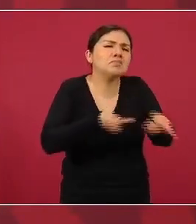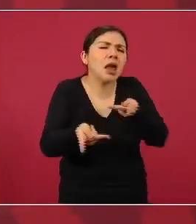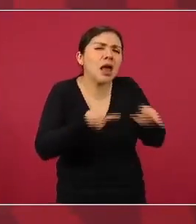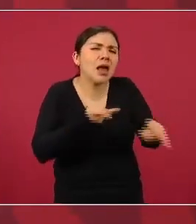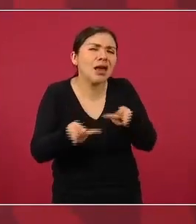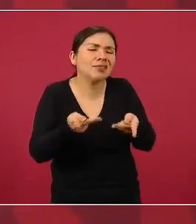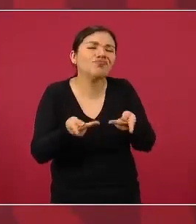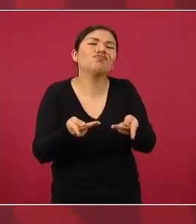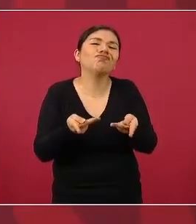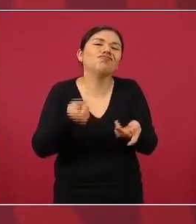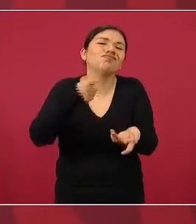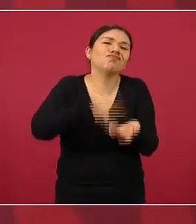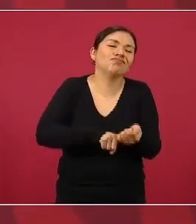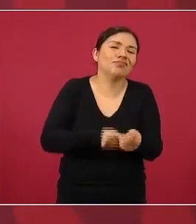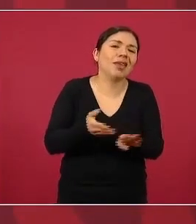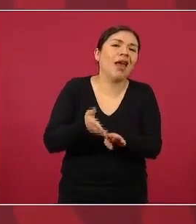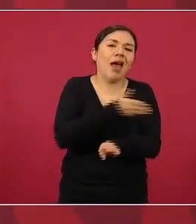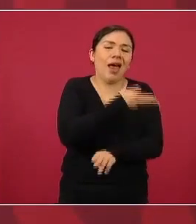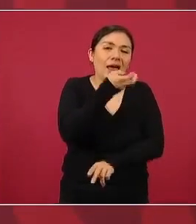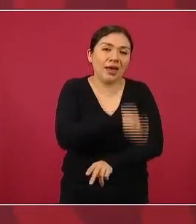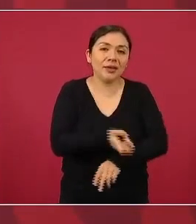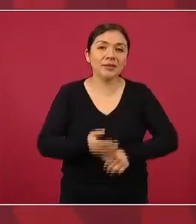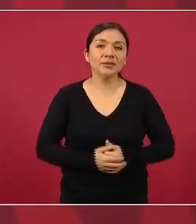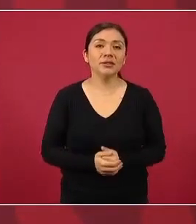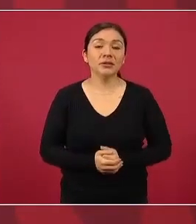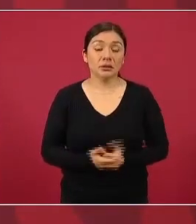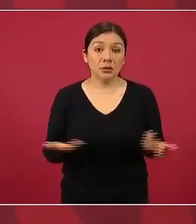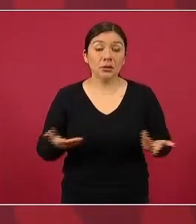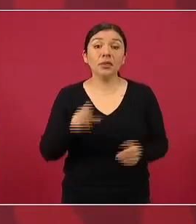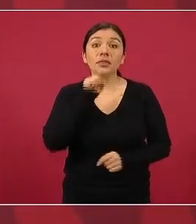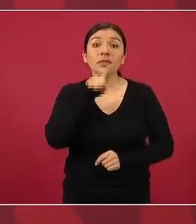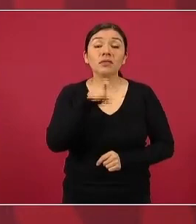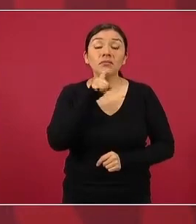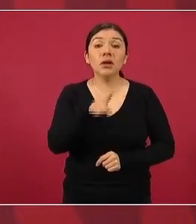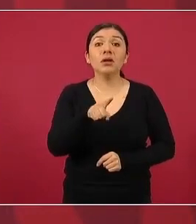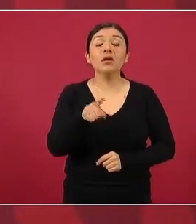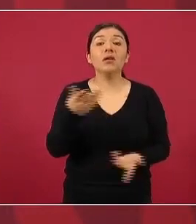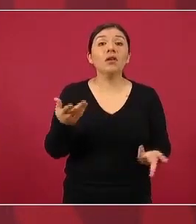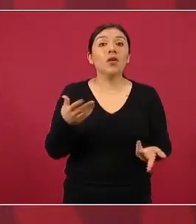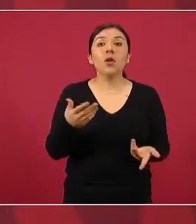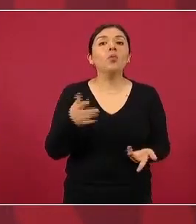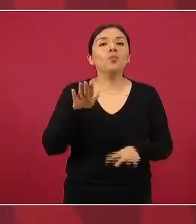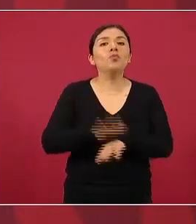atrás, y por eso también no invirtieron